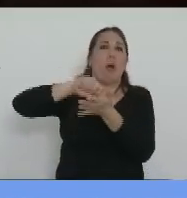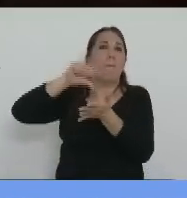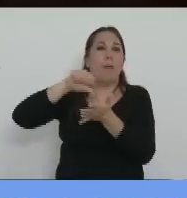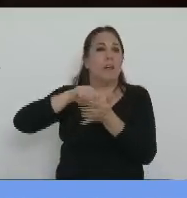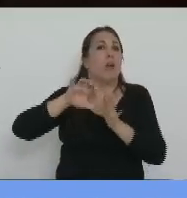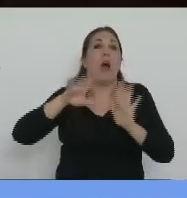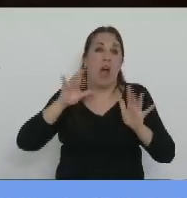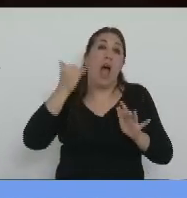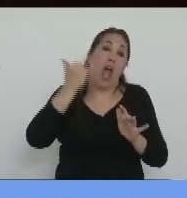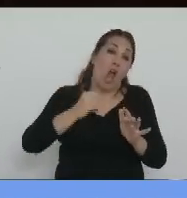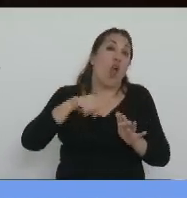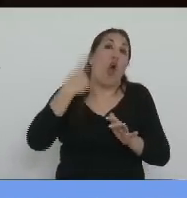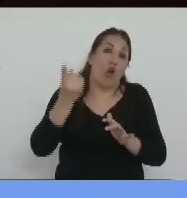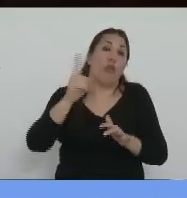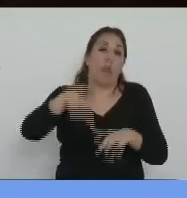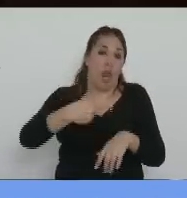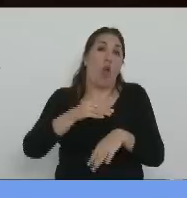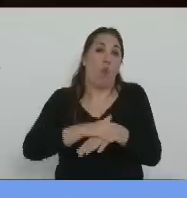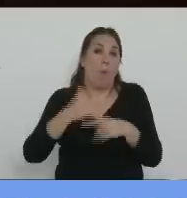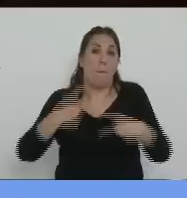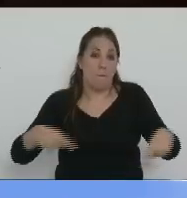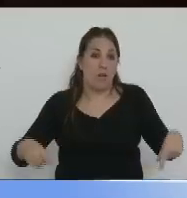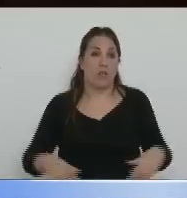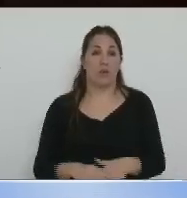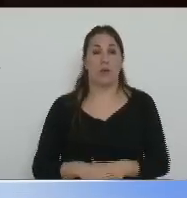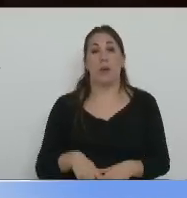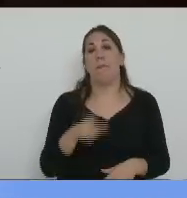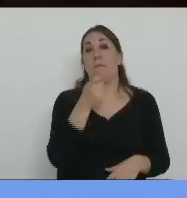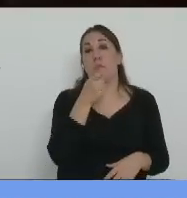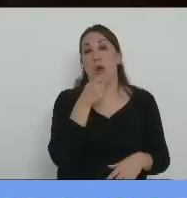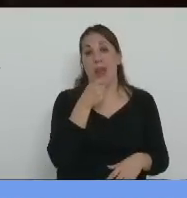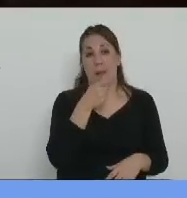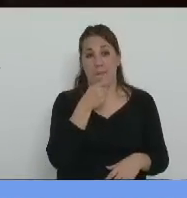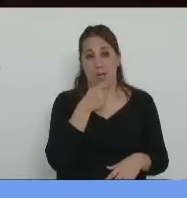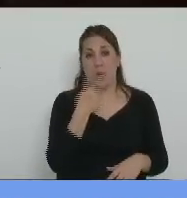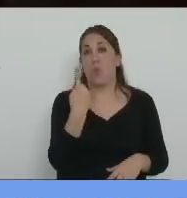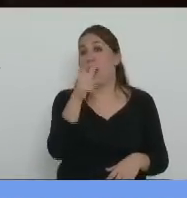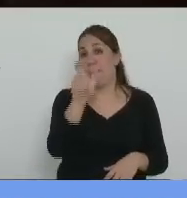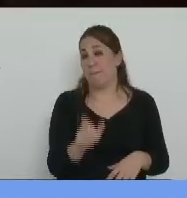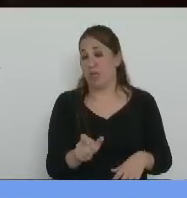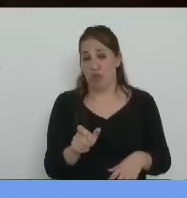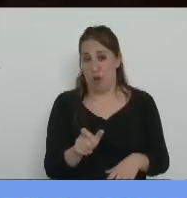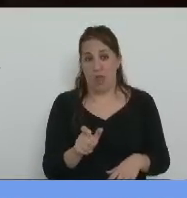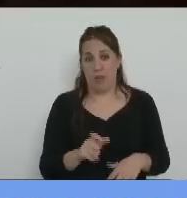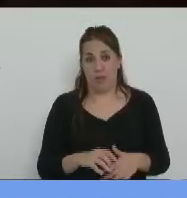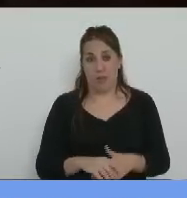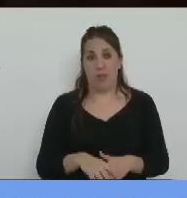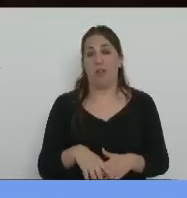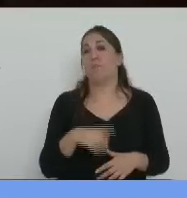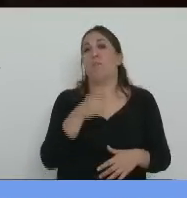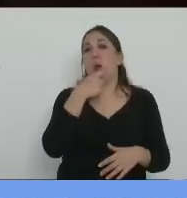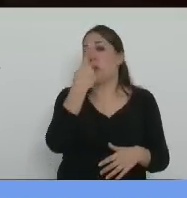de todo esto acá existiendo mire por ejemplo una persona que haya que tenga un millón de dólares